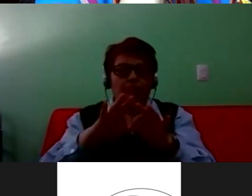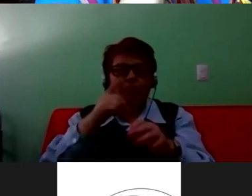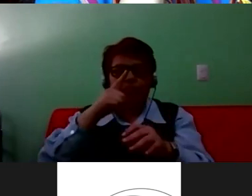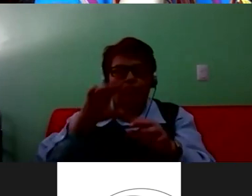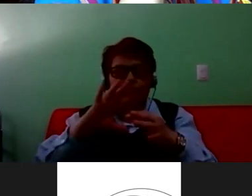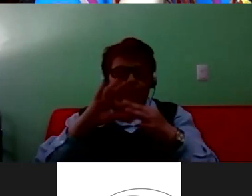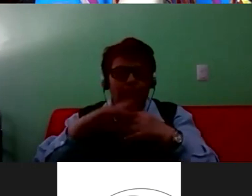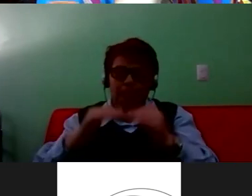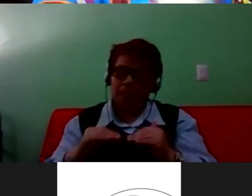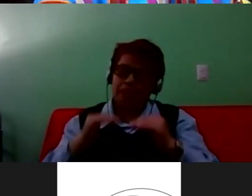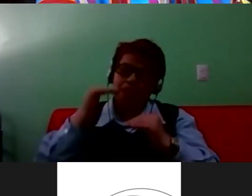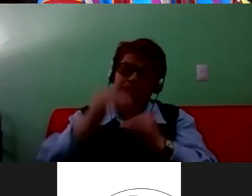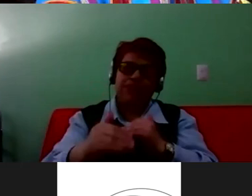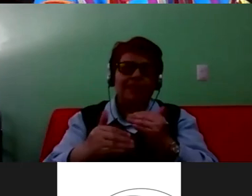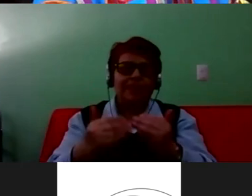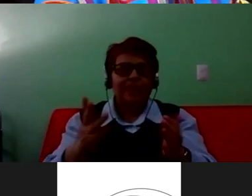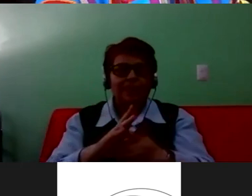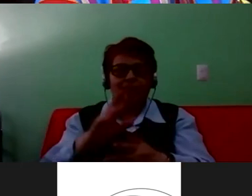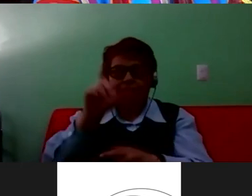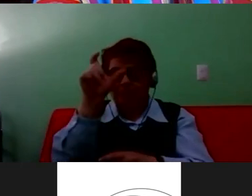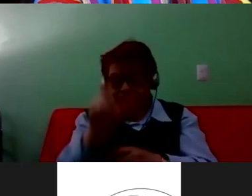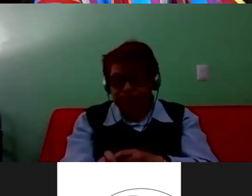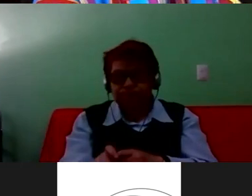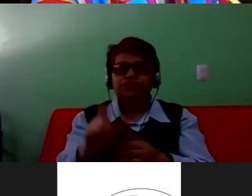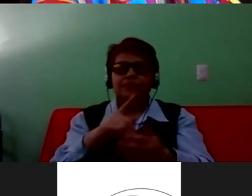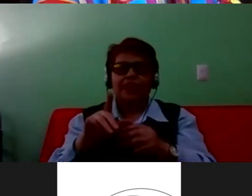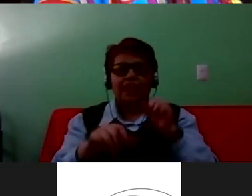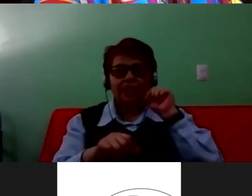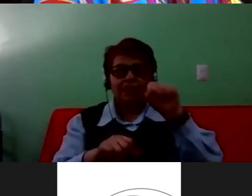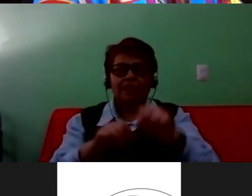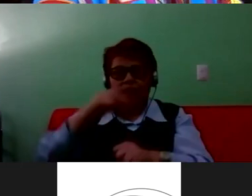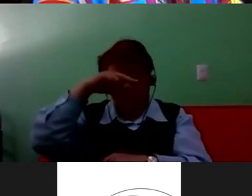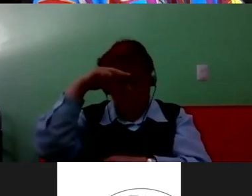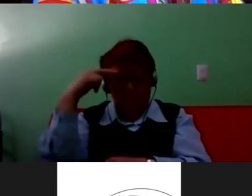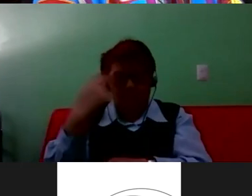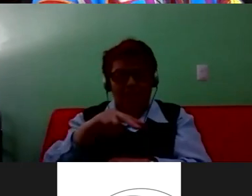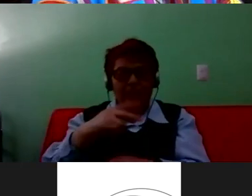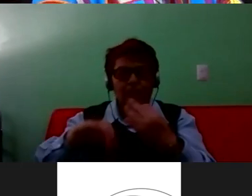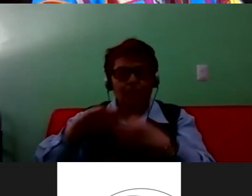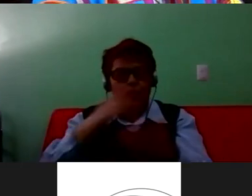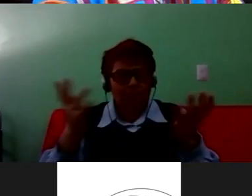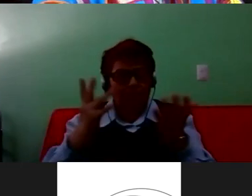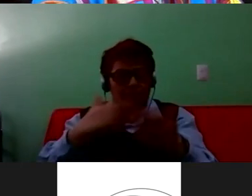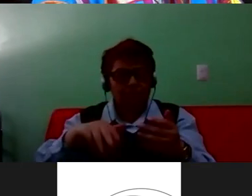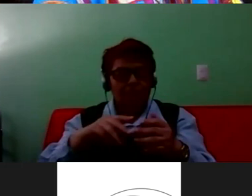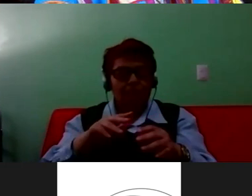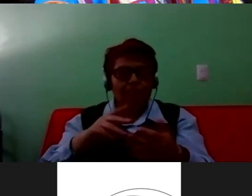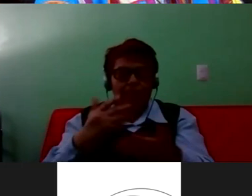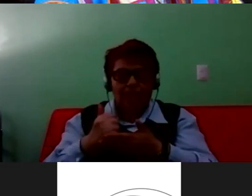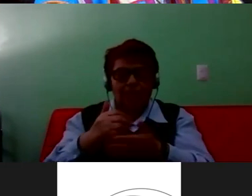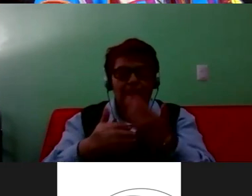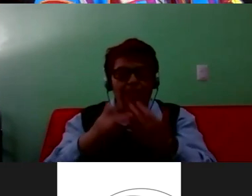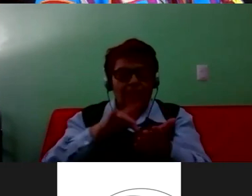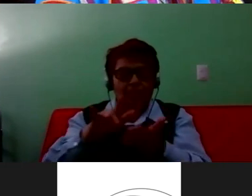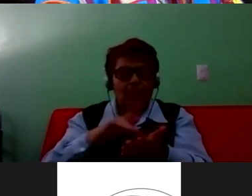poder trascender a través de esta figura representativa de la izquierda mexicana y de todo lo que hizo a favor de la lucha de